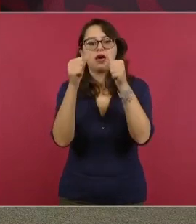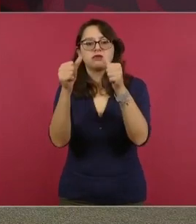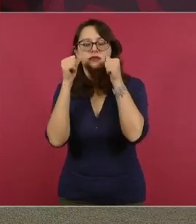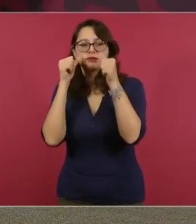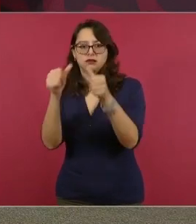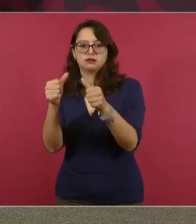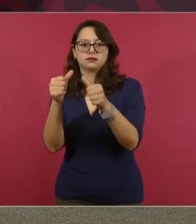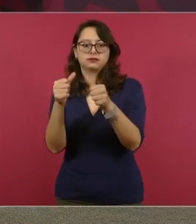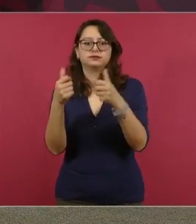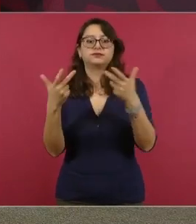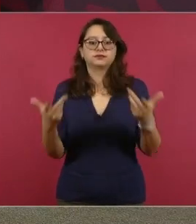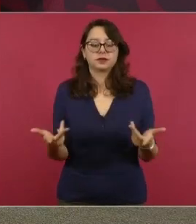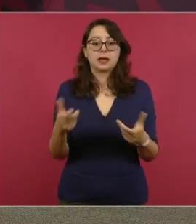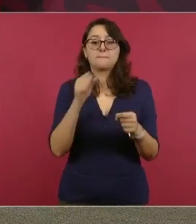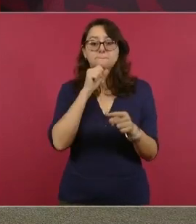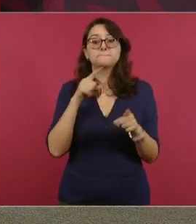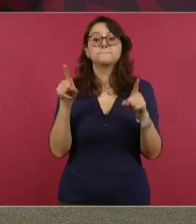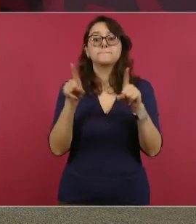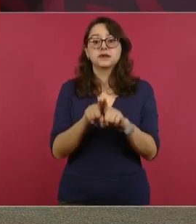restablecer los servicios de salud.